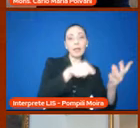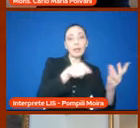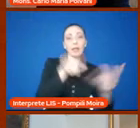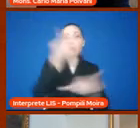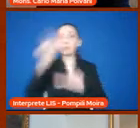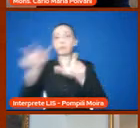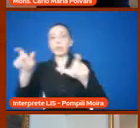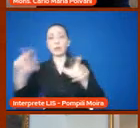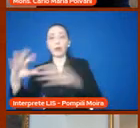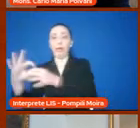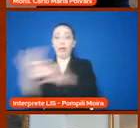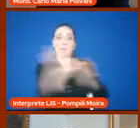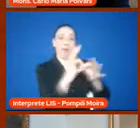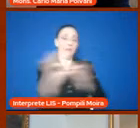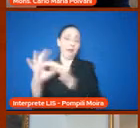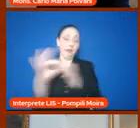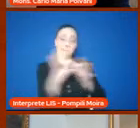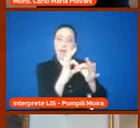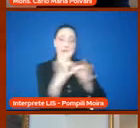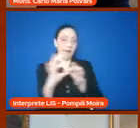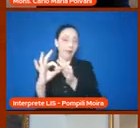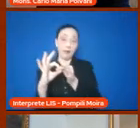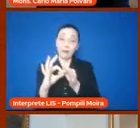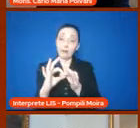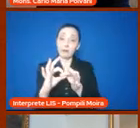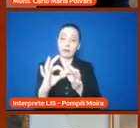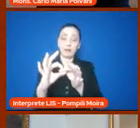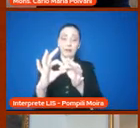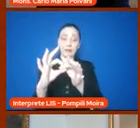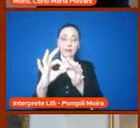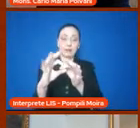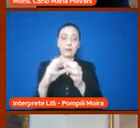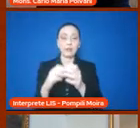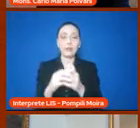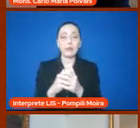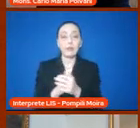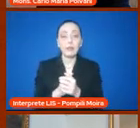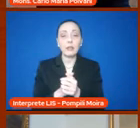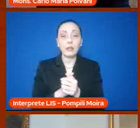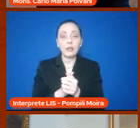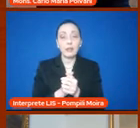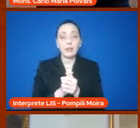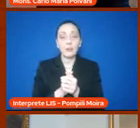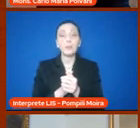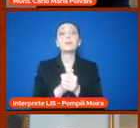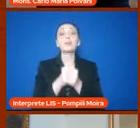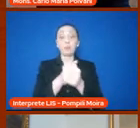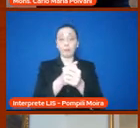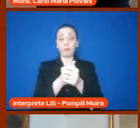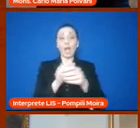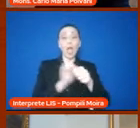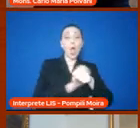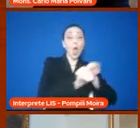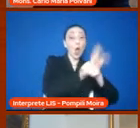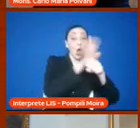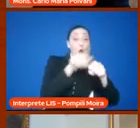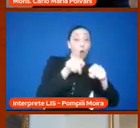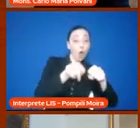Y ambas catástrofes globales, COVID y el clima, demuestran que